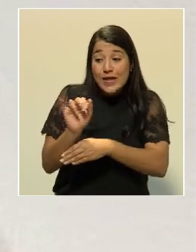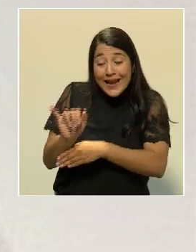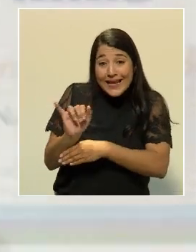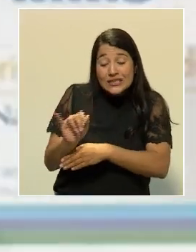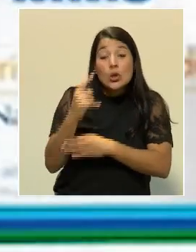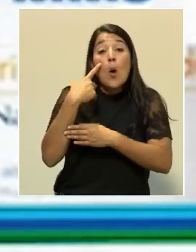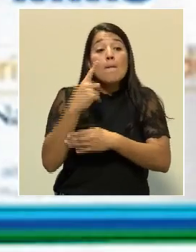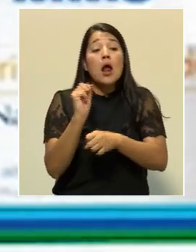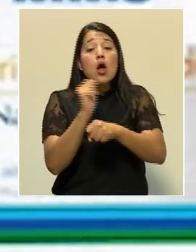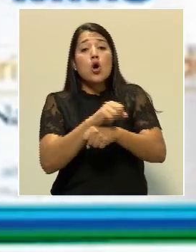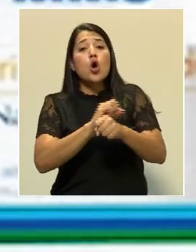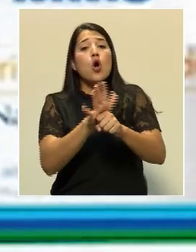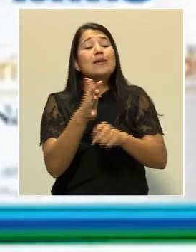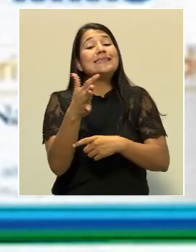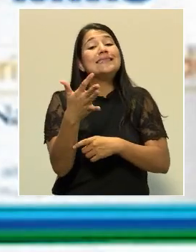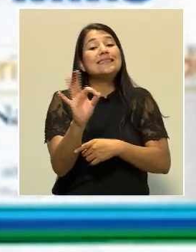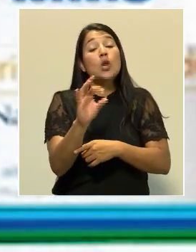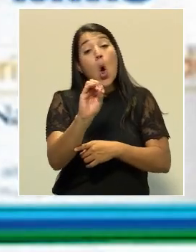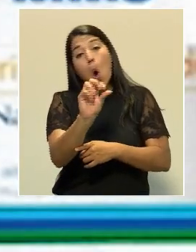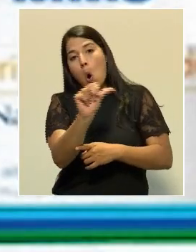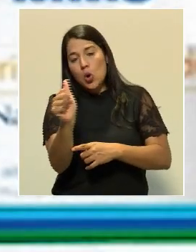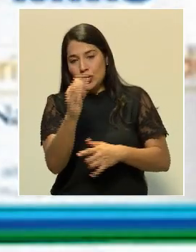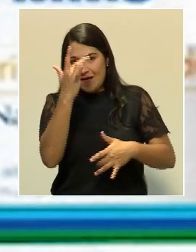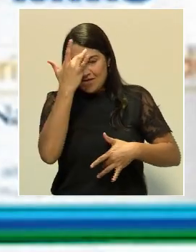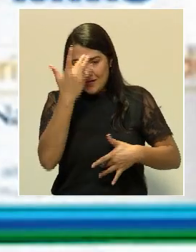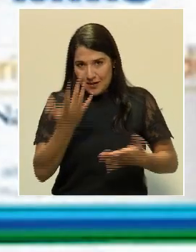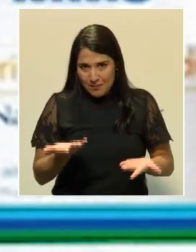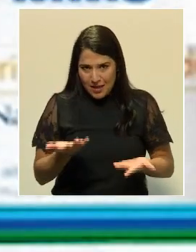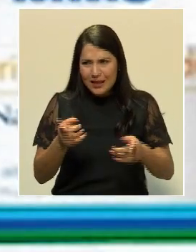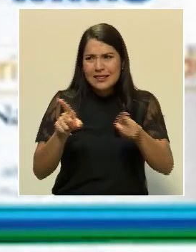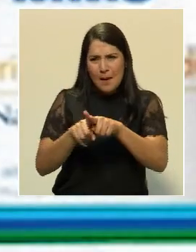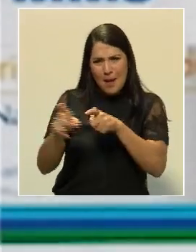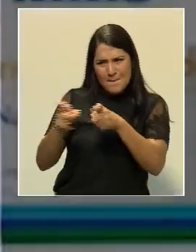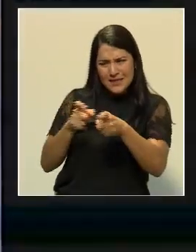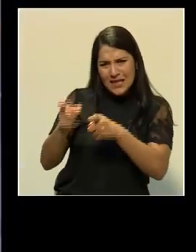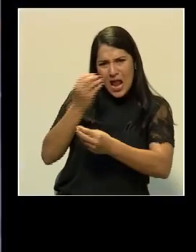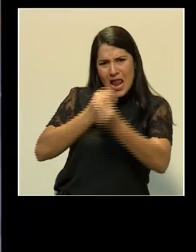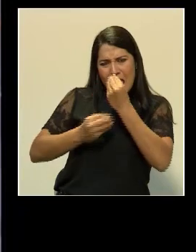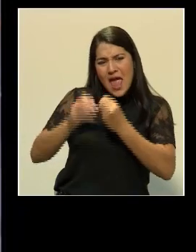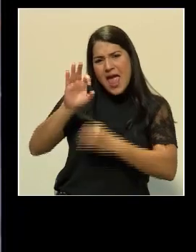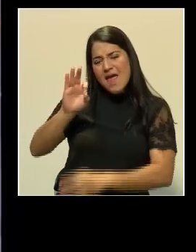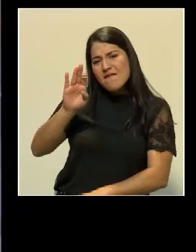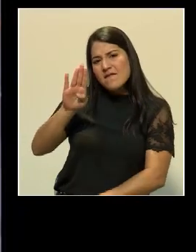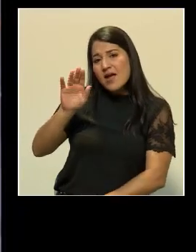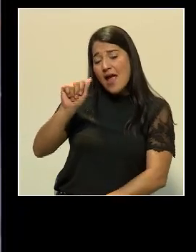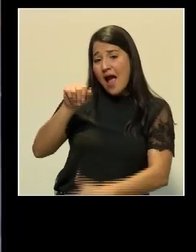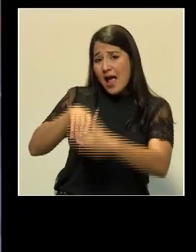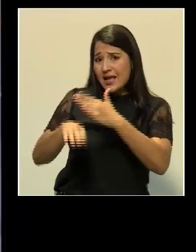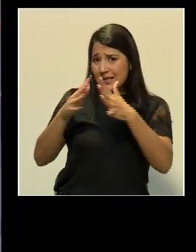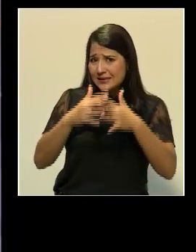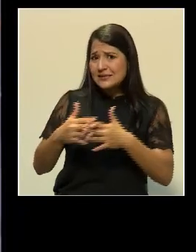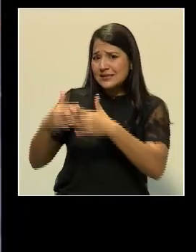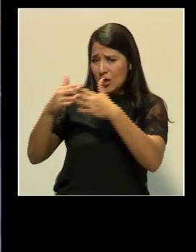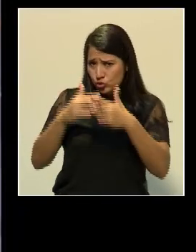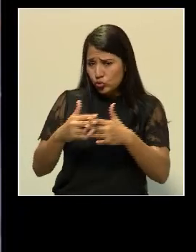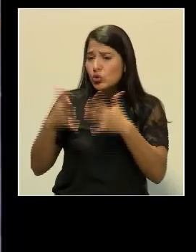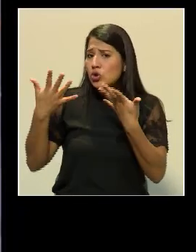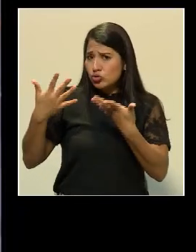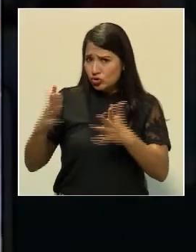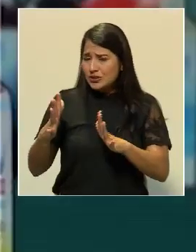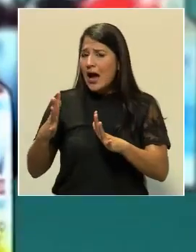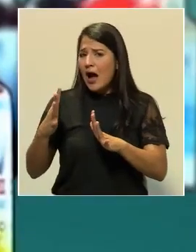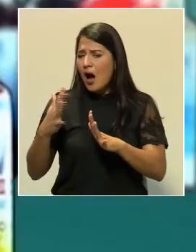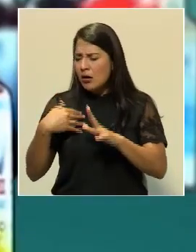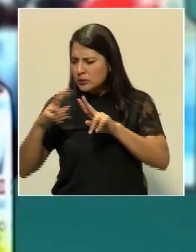COVID-19 u otras enfermedades e incluso la Administración de Alimentos y Medicamentos FDA de Estados Unidos ha recibido informes sobre